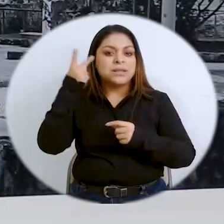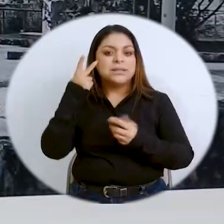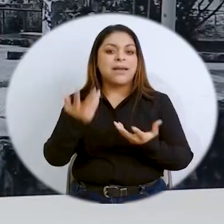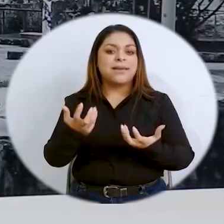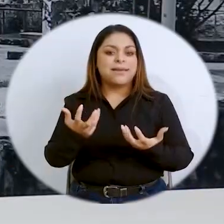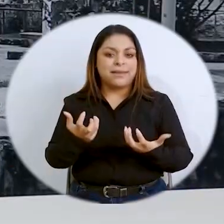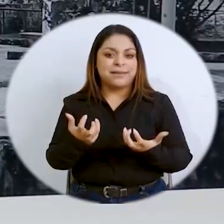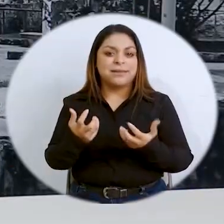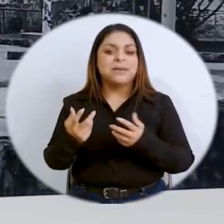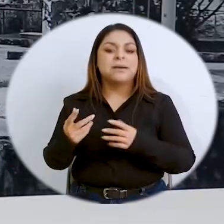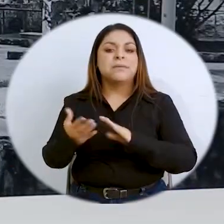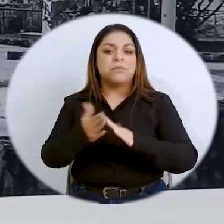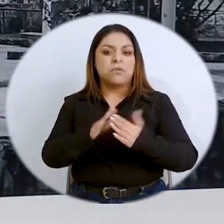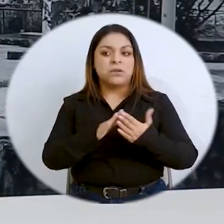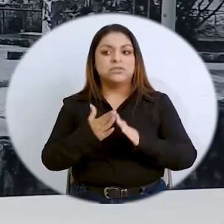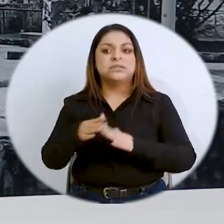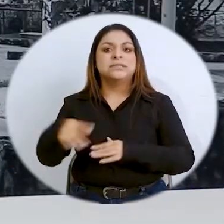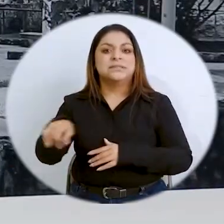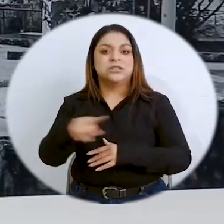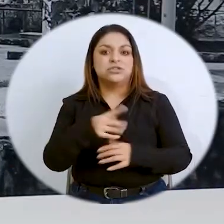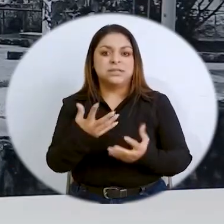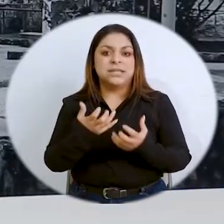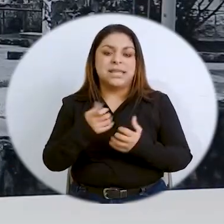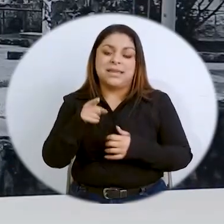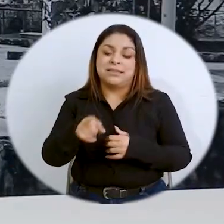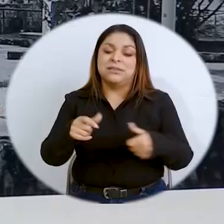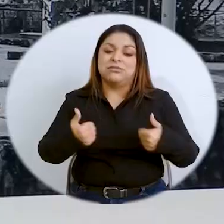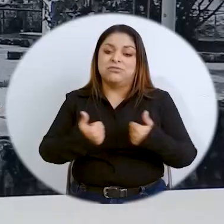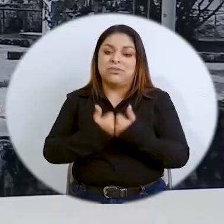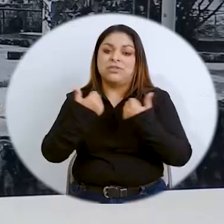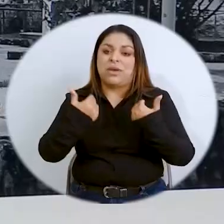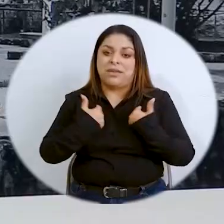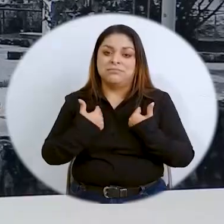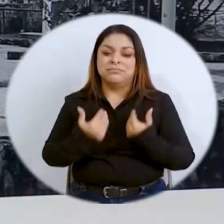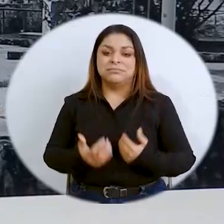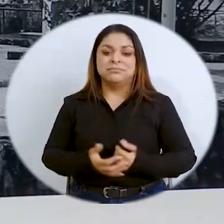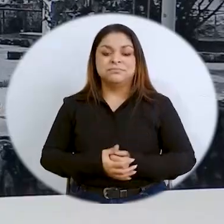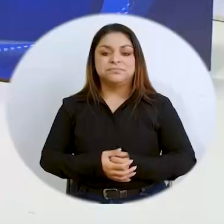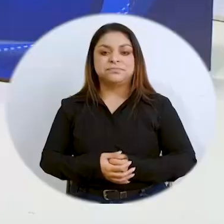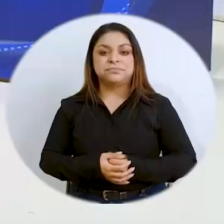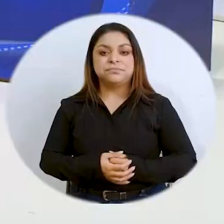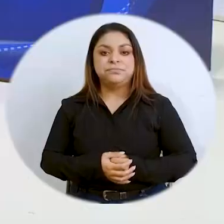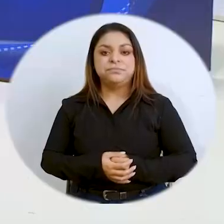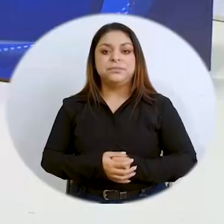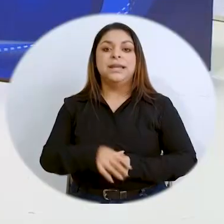política de seguridad que quieren las poblaciones hacer? Ese es el otro reto que tienen los gobiernos.